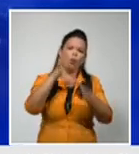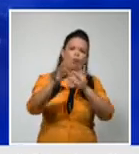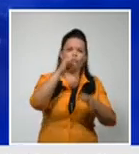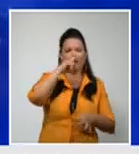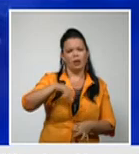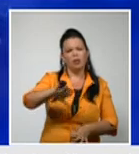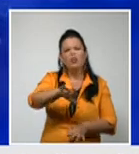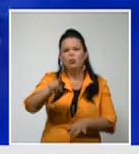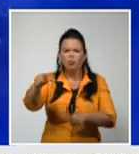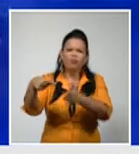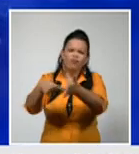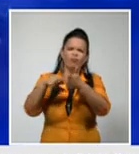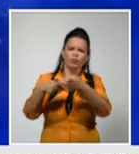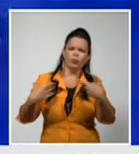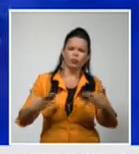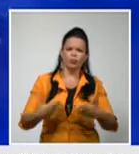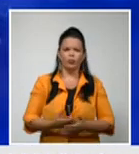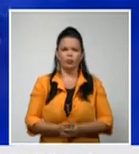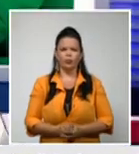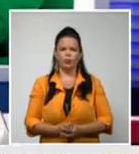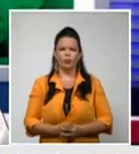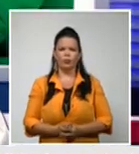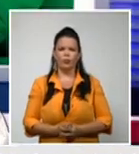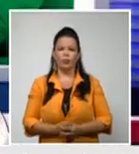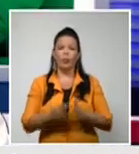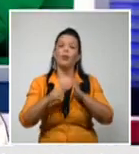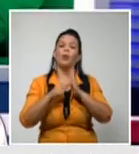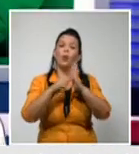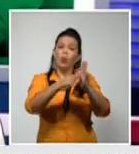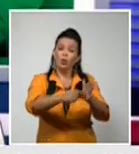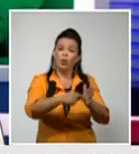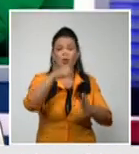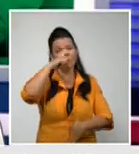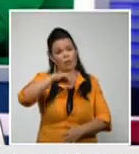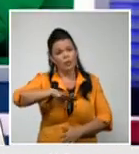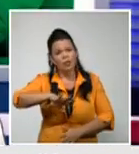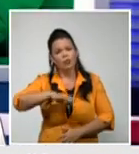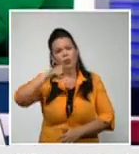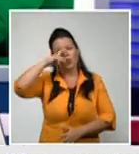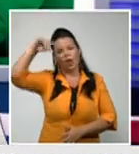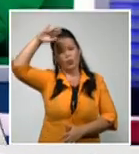conferencia? De los menores y de los mayores. Así mismo. De los dos.